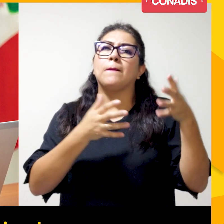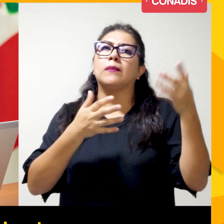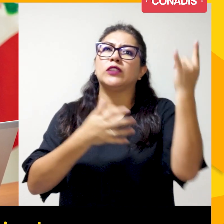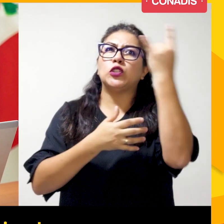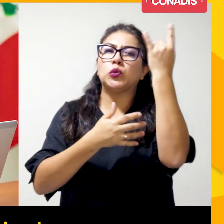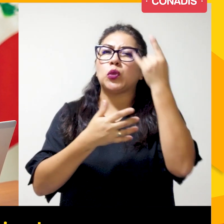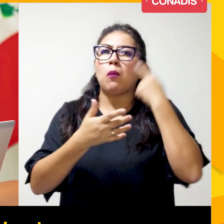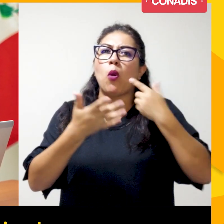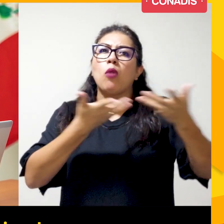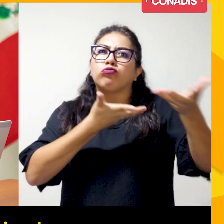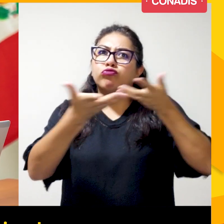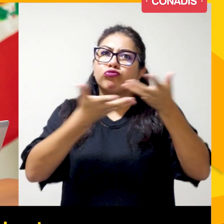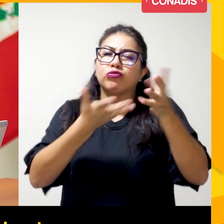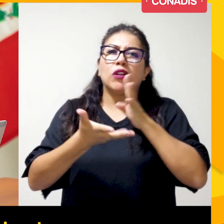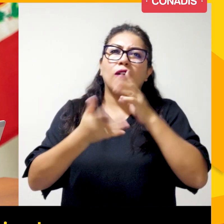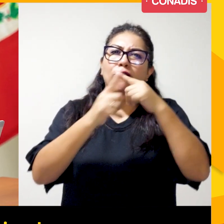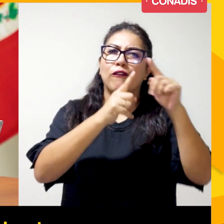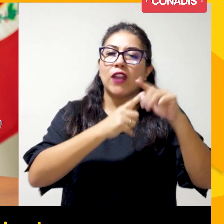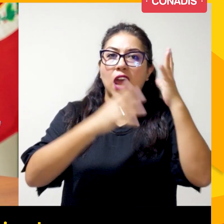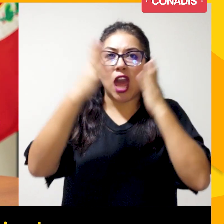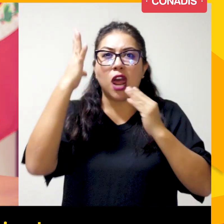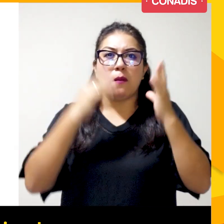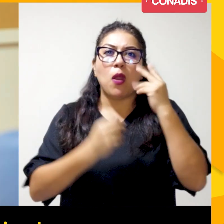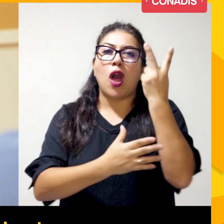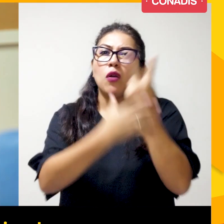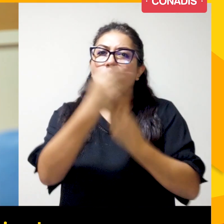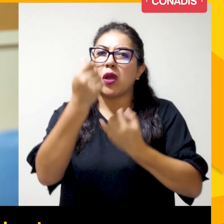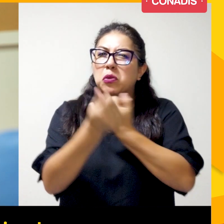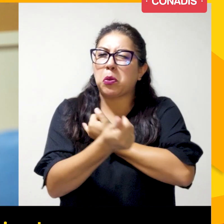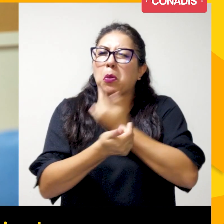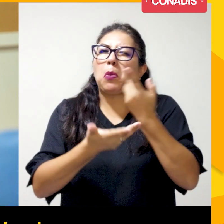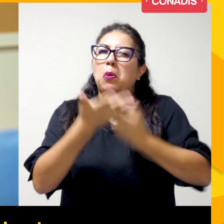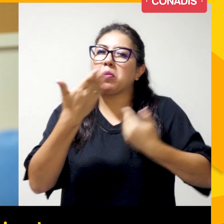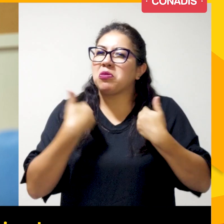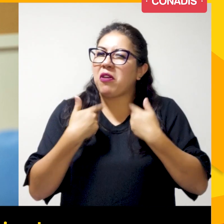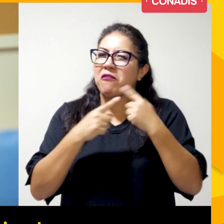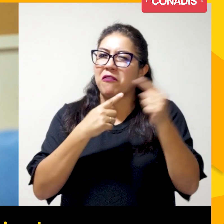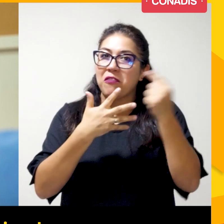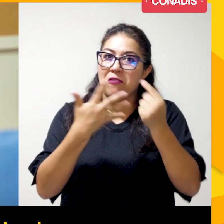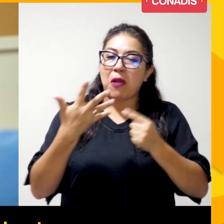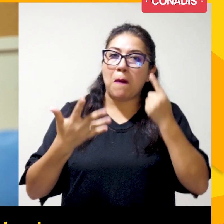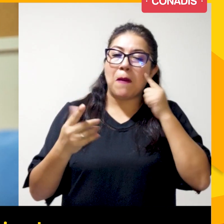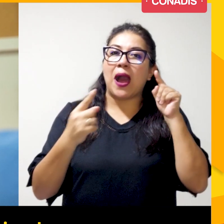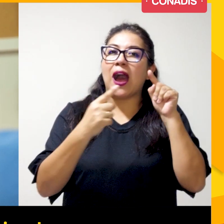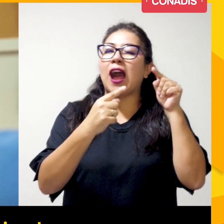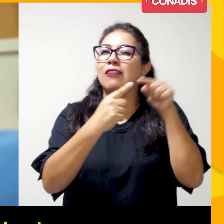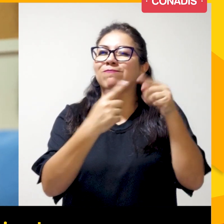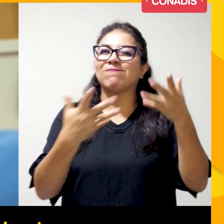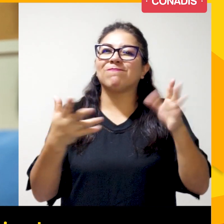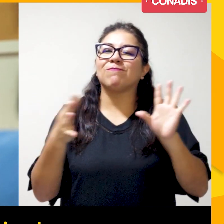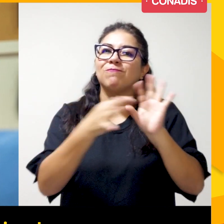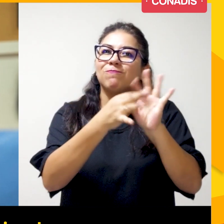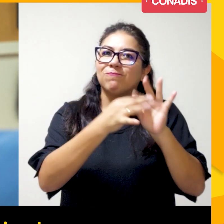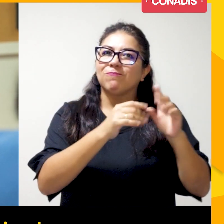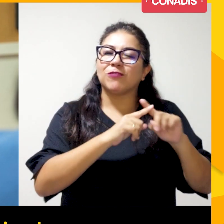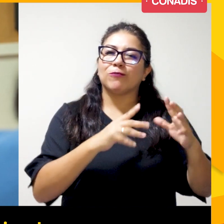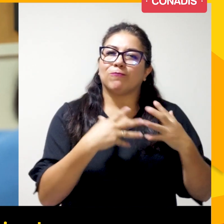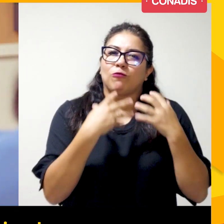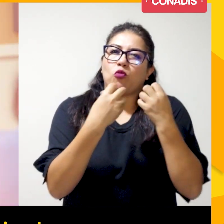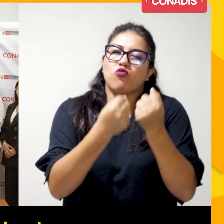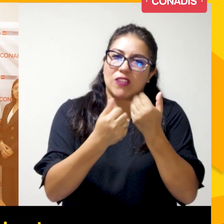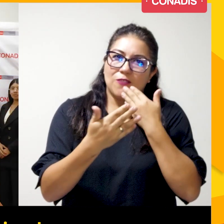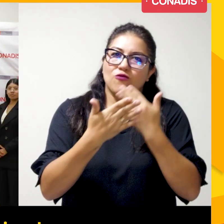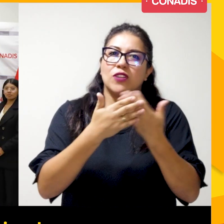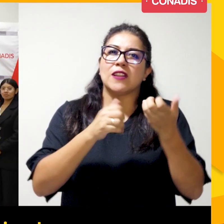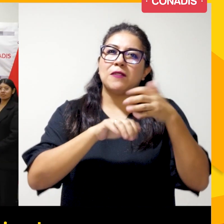intercambiar experiencias sobre los proyectos que realizan ambas instituciones con el objetivo de establecer acciones de colaboración para fortalecer la